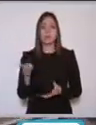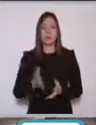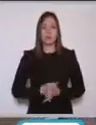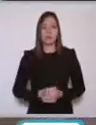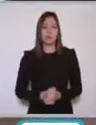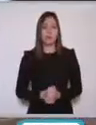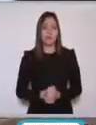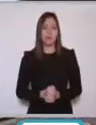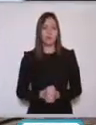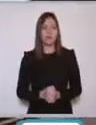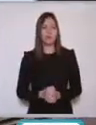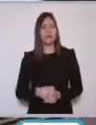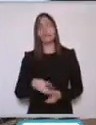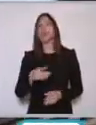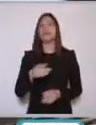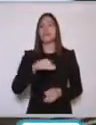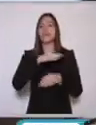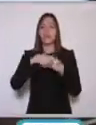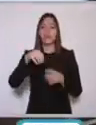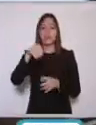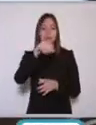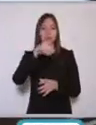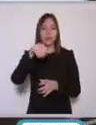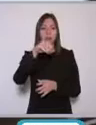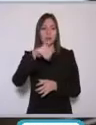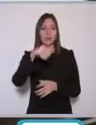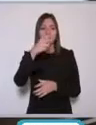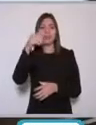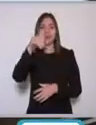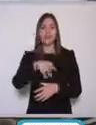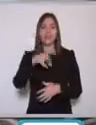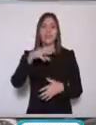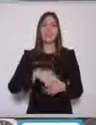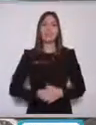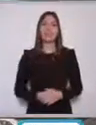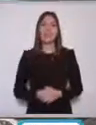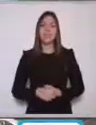chef? Ahí está. Ya, échaselo. Pero así, mira, así, así. Eso, ¡École!